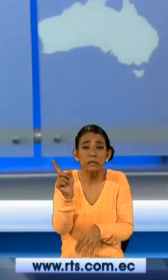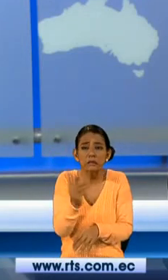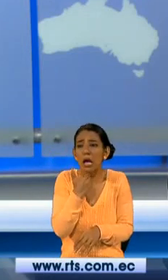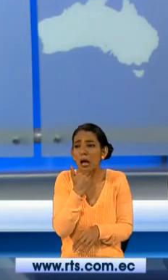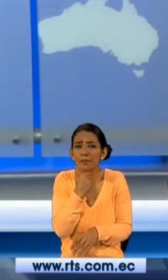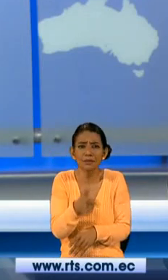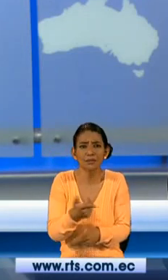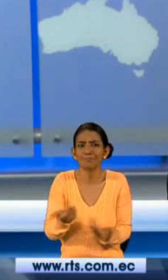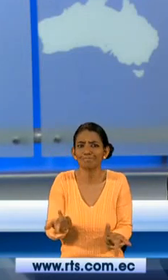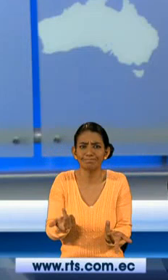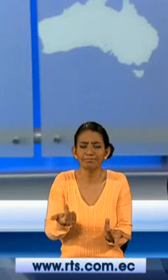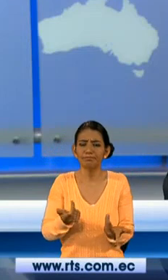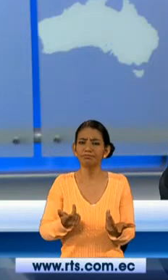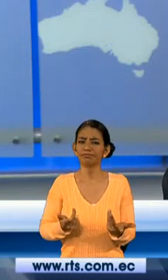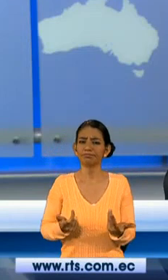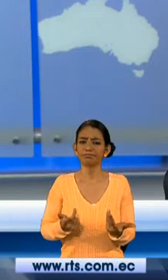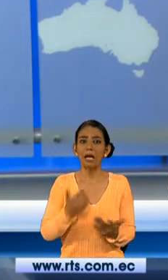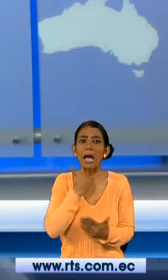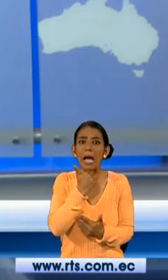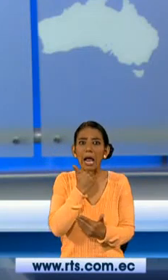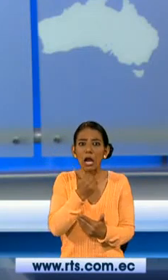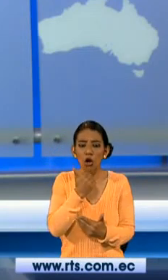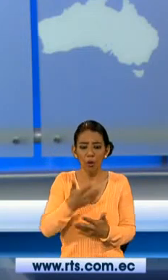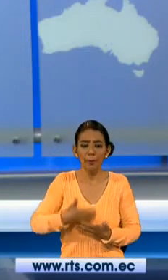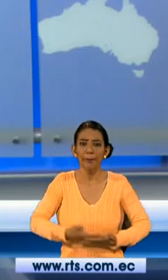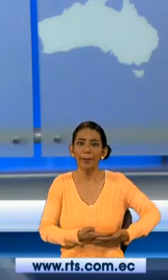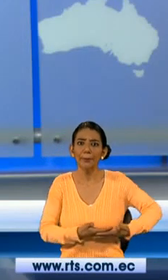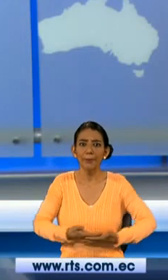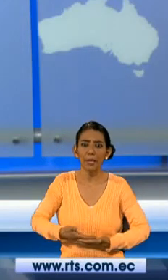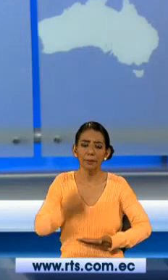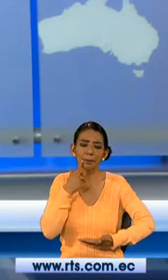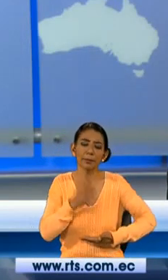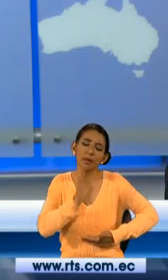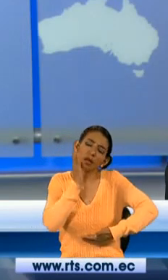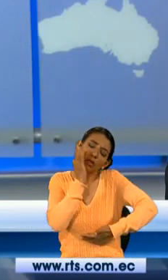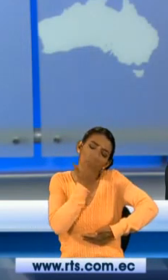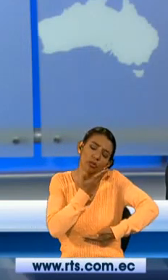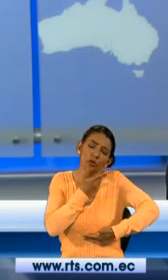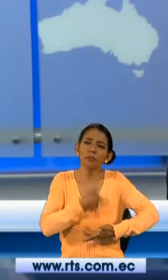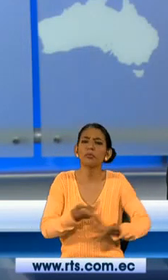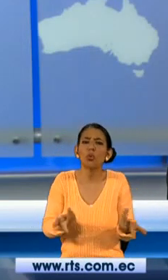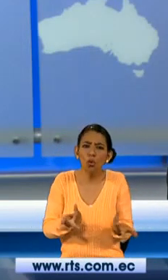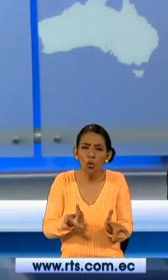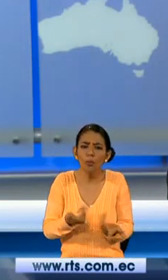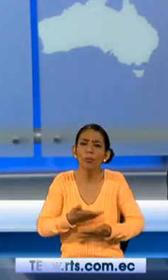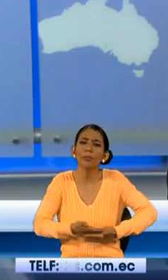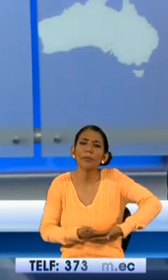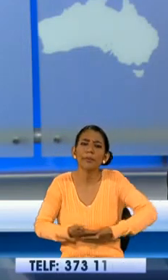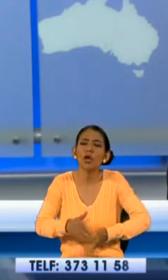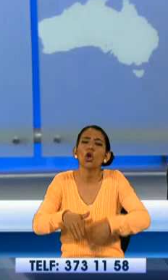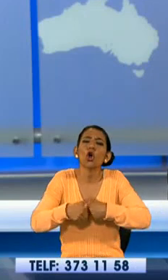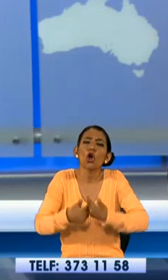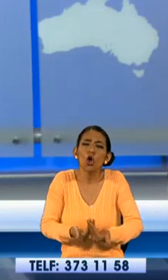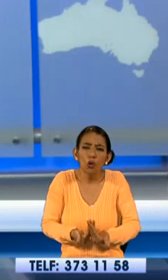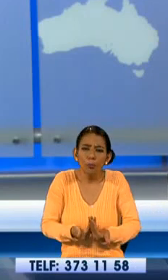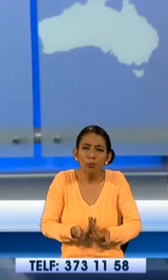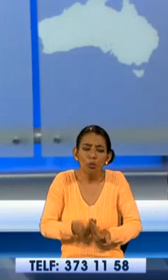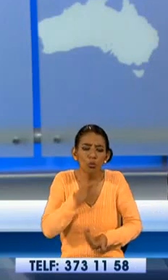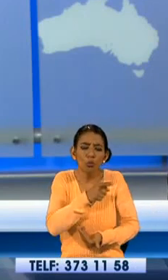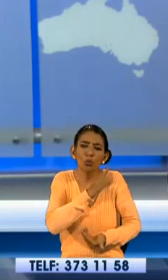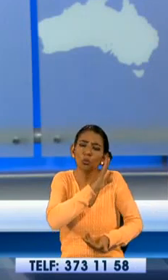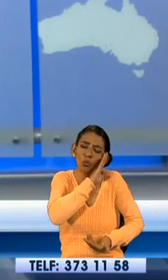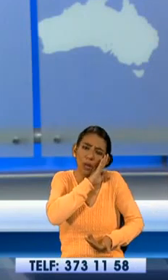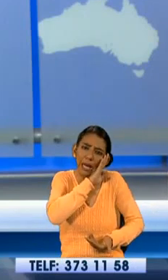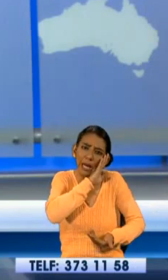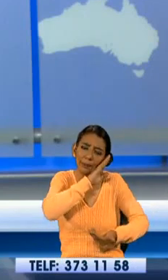muy mala postura cuando le ponemos a los bebés a dormir. Así que la postura de su bebé mientras duerme